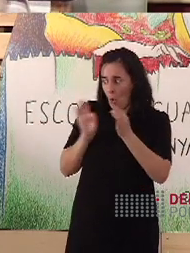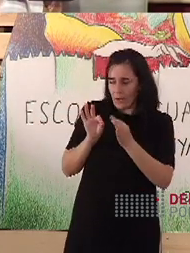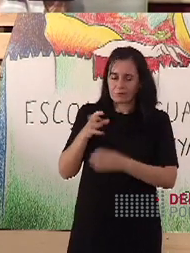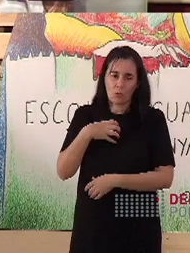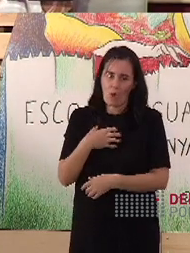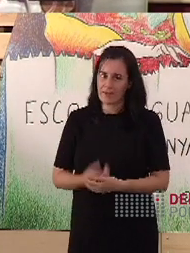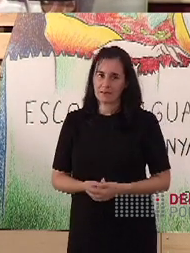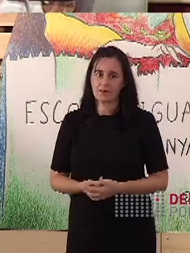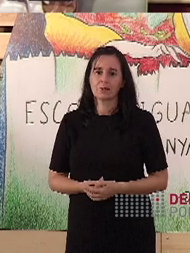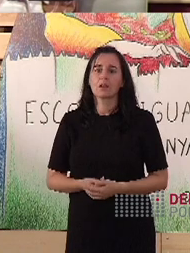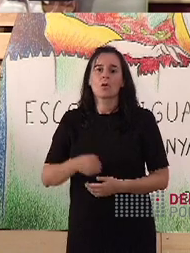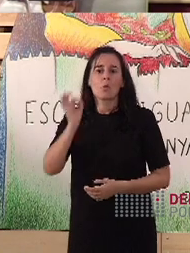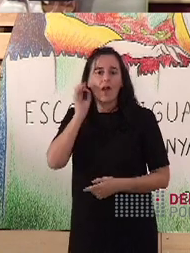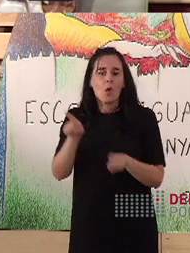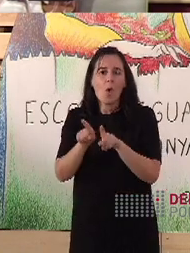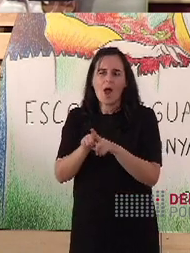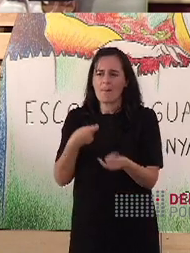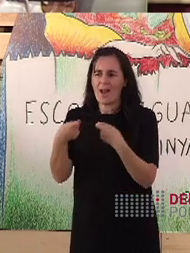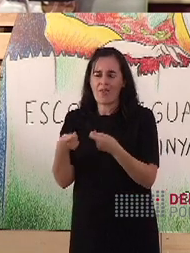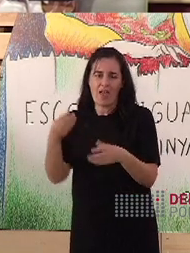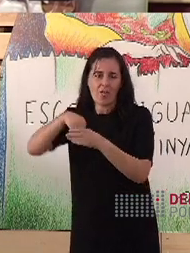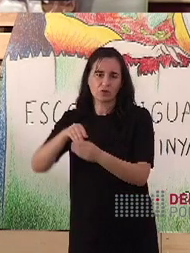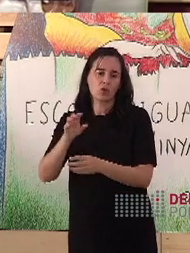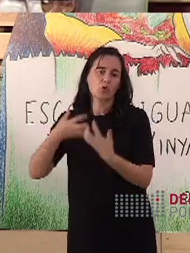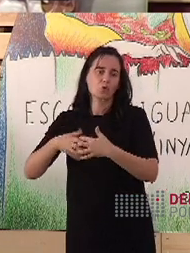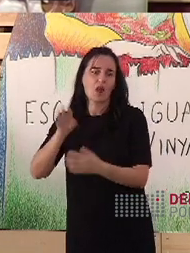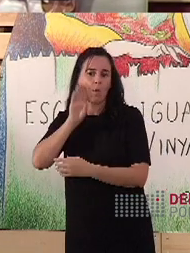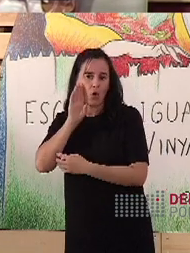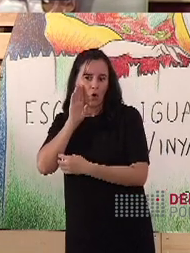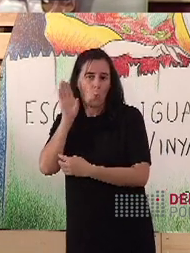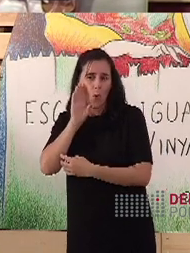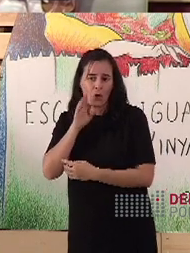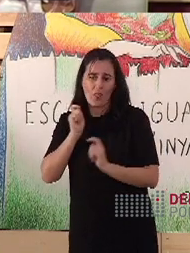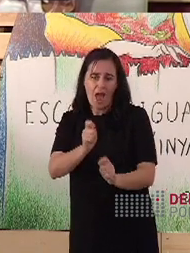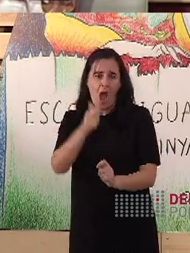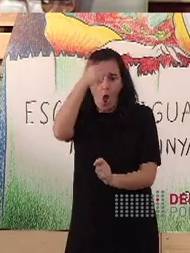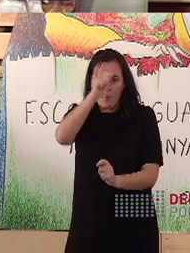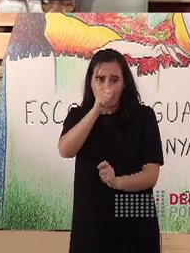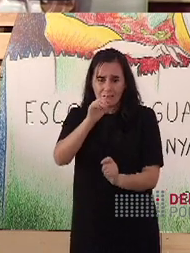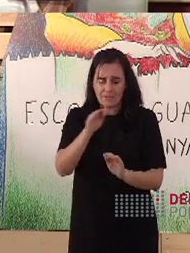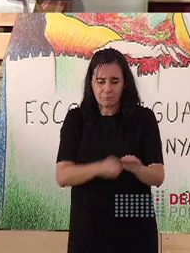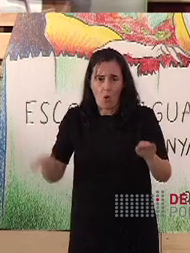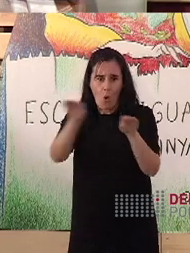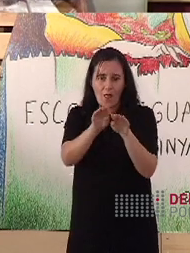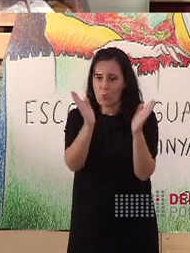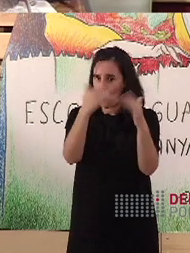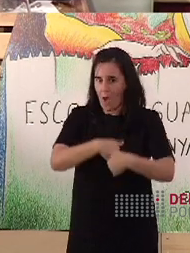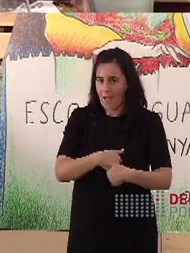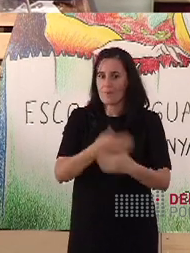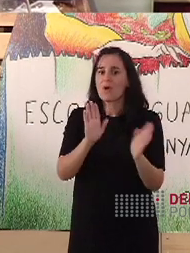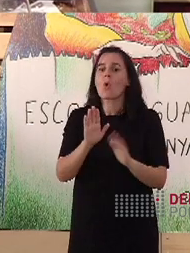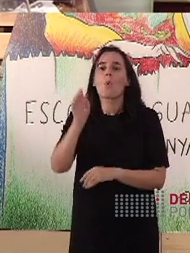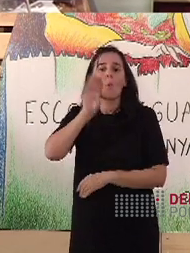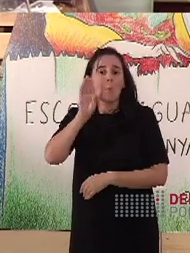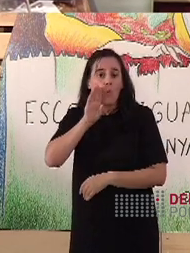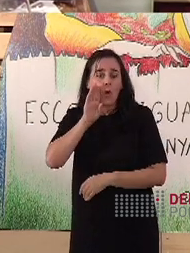son mercancía na industria porno, insistiron. O porno impide que os homes poidan vernos como iguais. E, sen embargo, o porno é o que están utilizando os